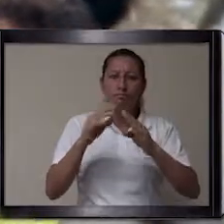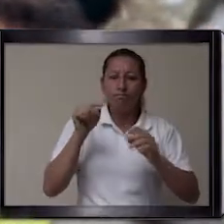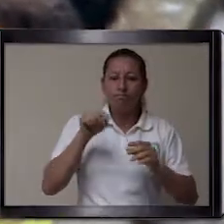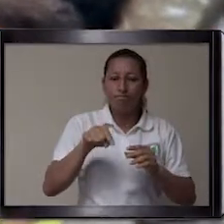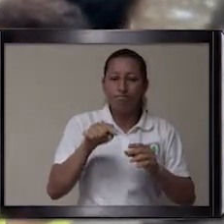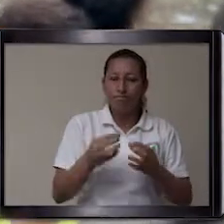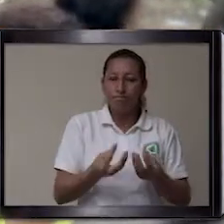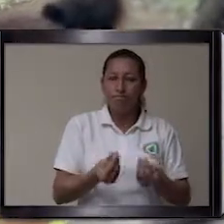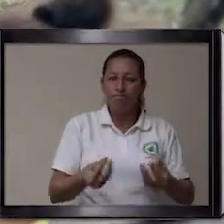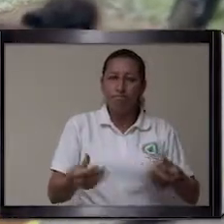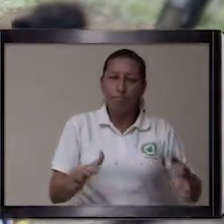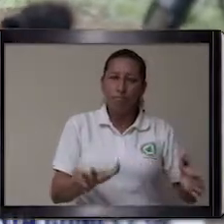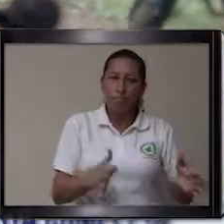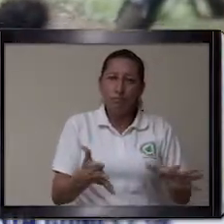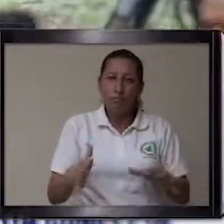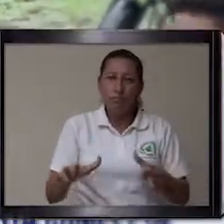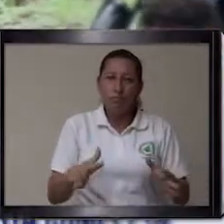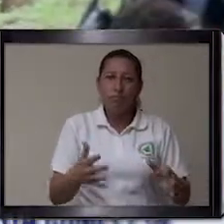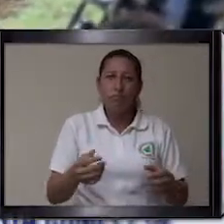monitorearlo, poner